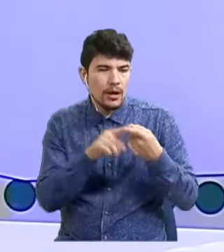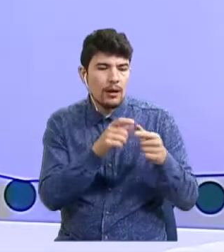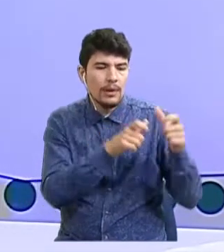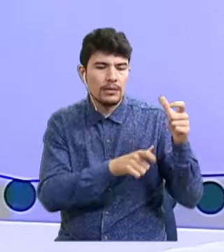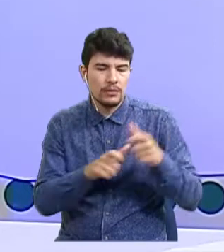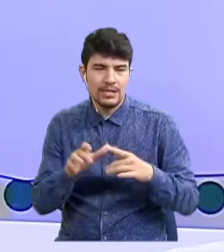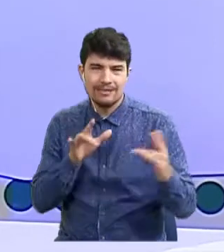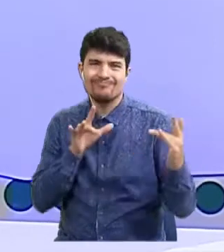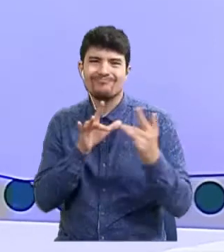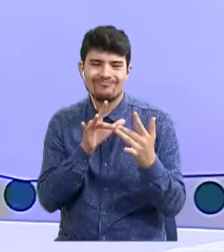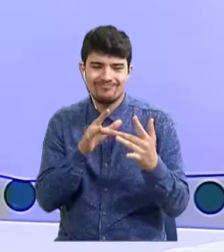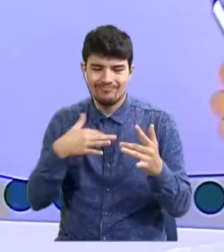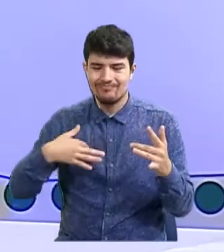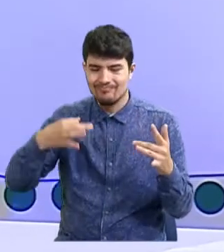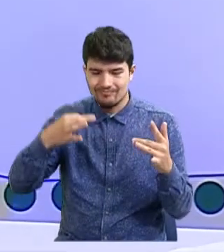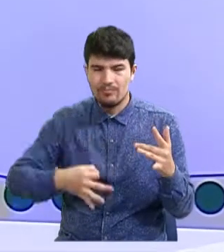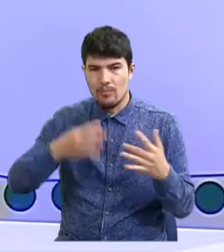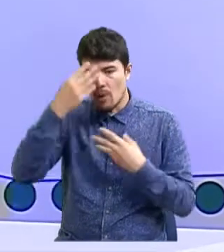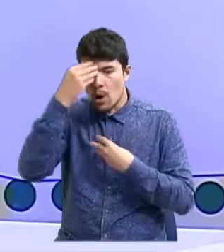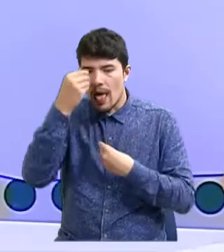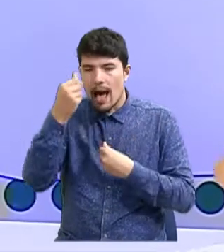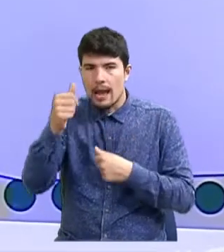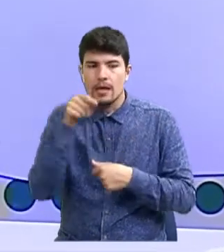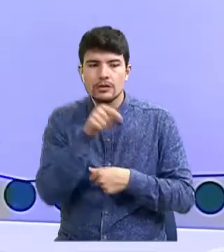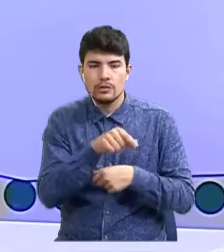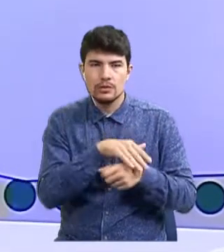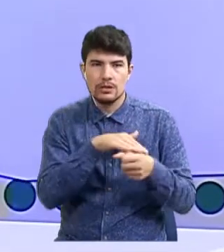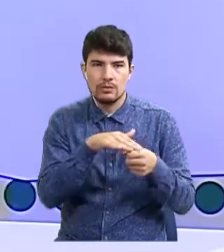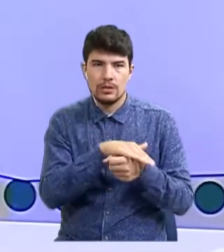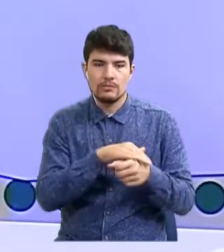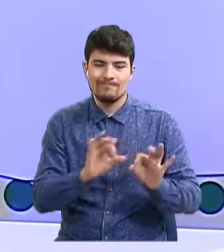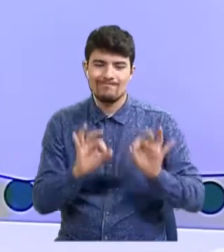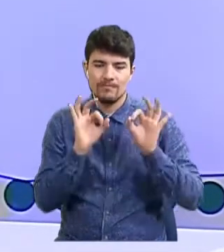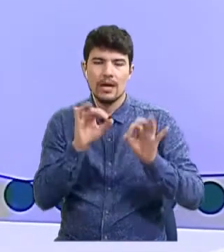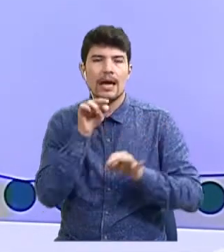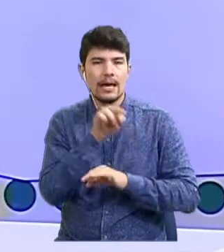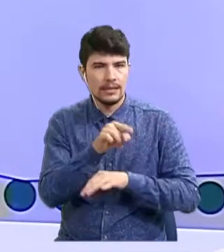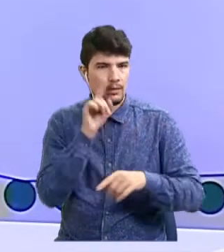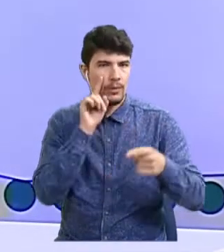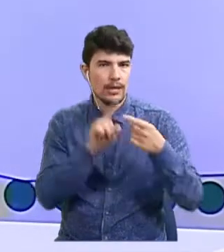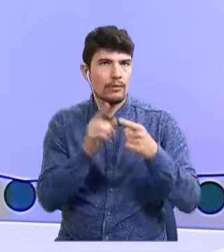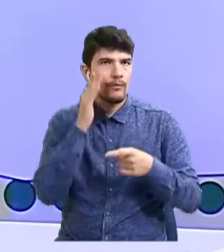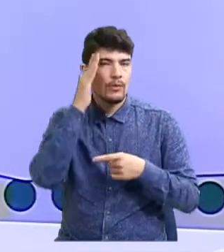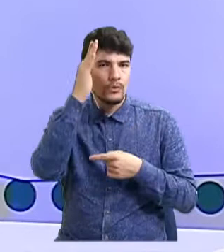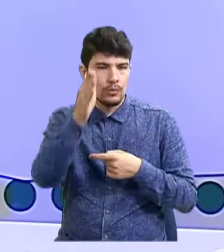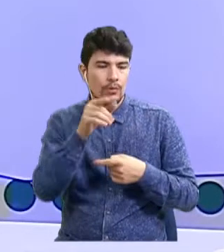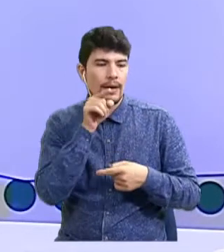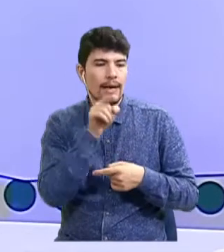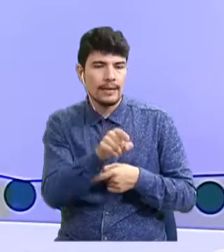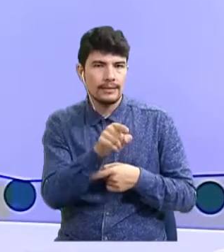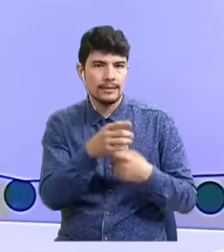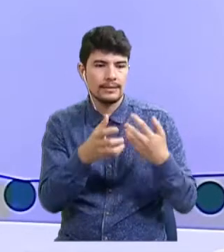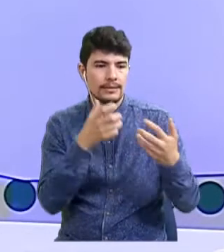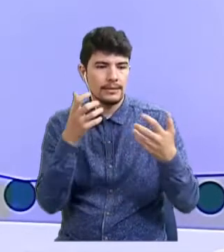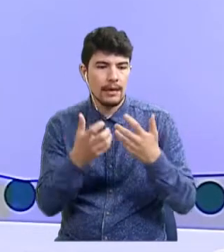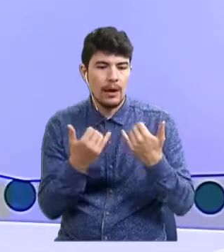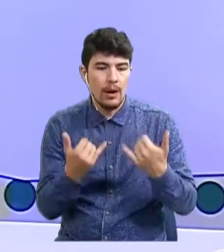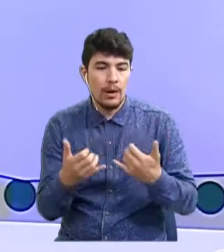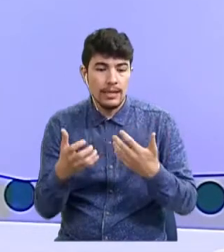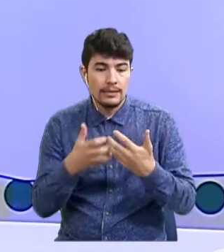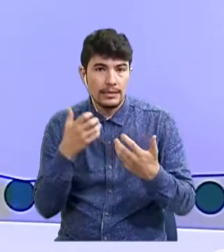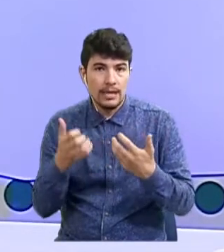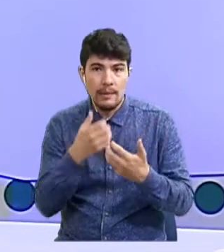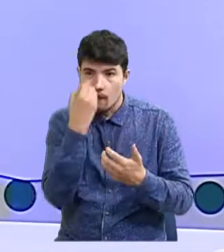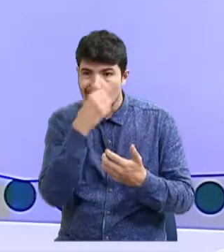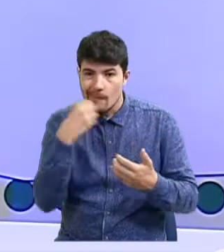sean adecuadamente éticas y morales en esta situación. Eso es lo que se pretende, que ese sistema que tienen las